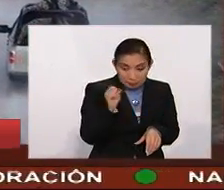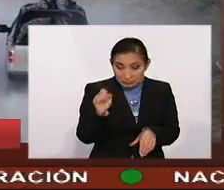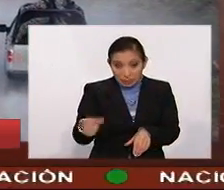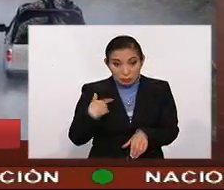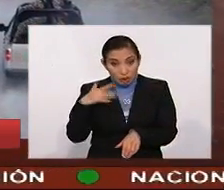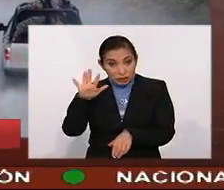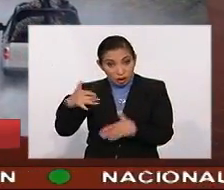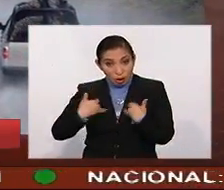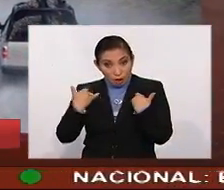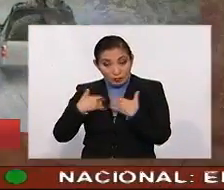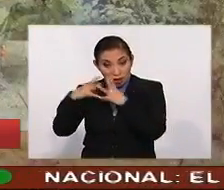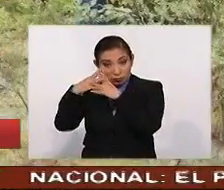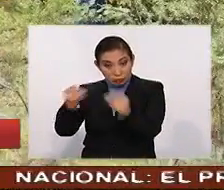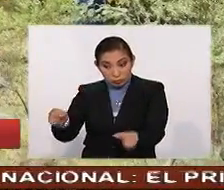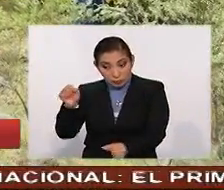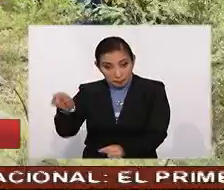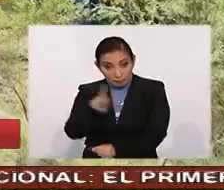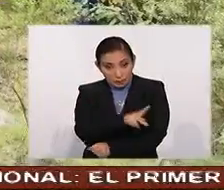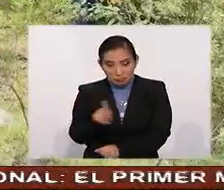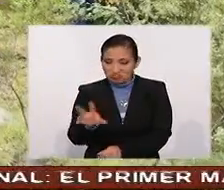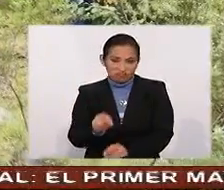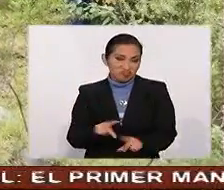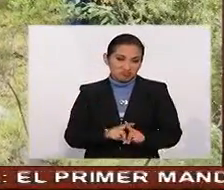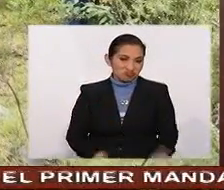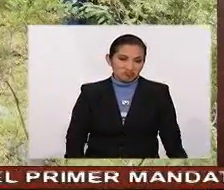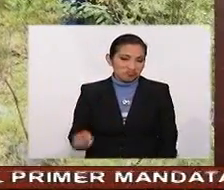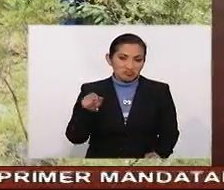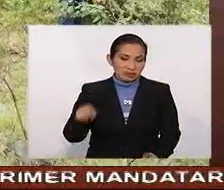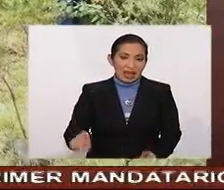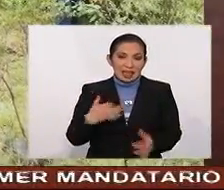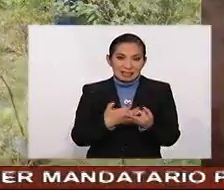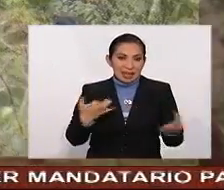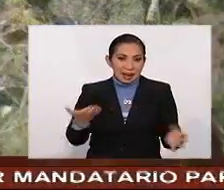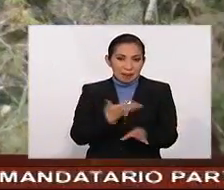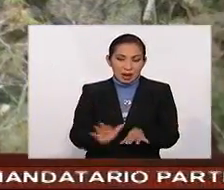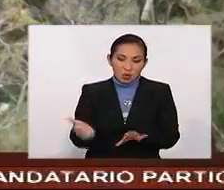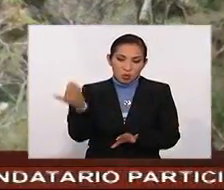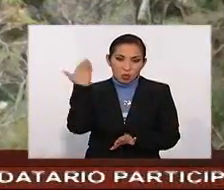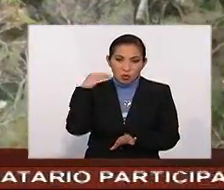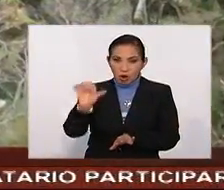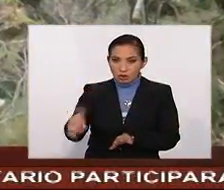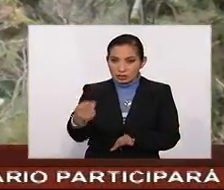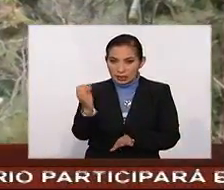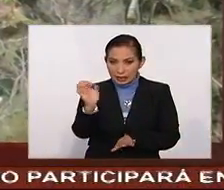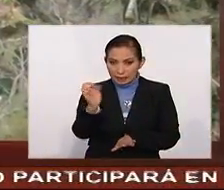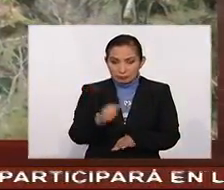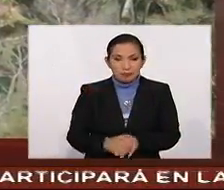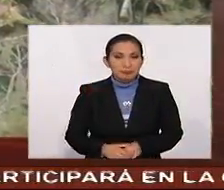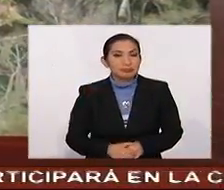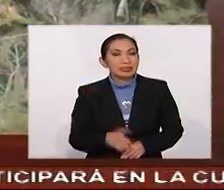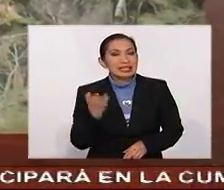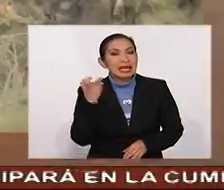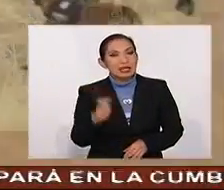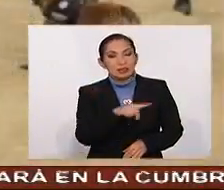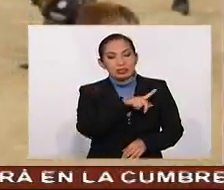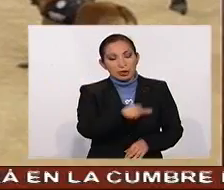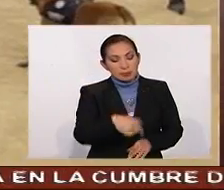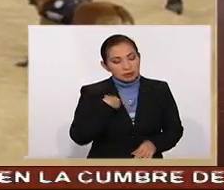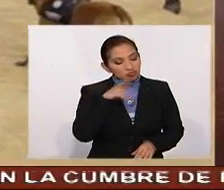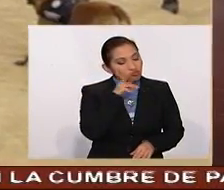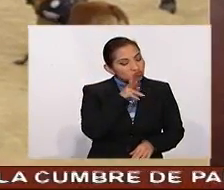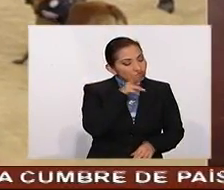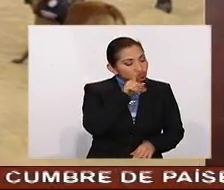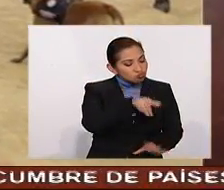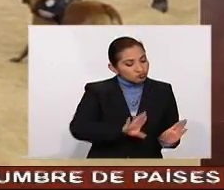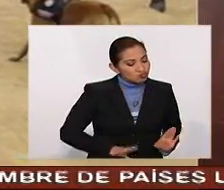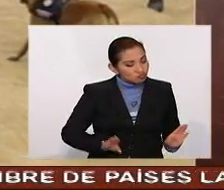los 5 jóvenes que desaparecieron en el municipio de Tierra Blanca el pasado 11 de enero. Esto después de constatar que